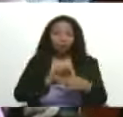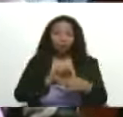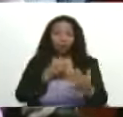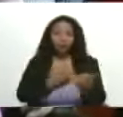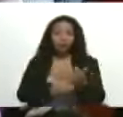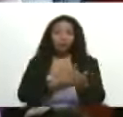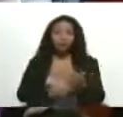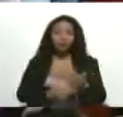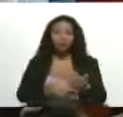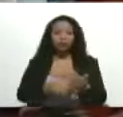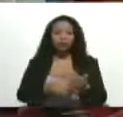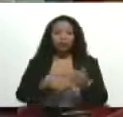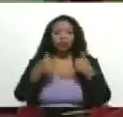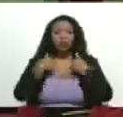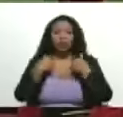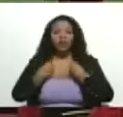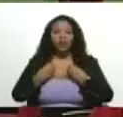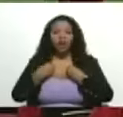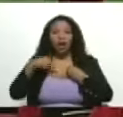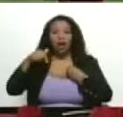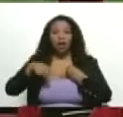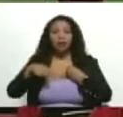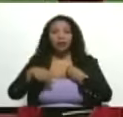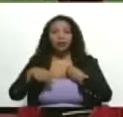Vivo aquí en la Isabelica.